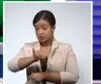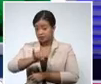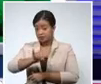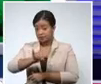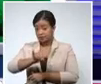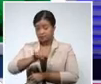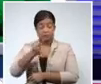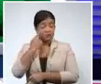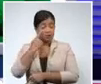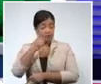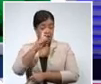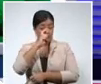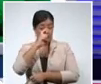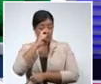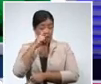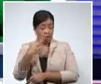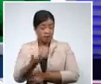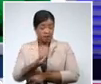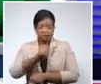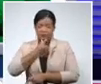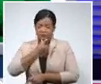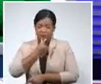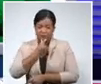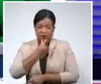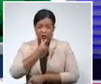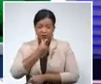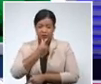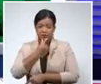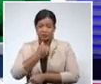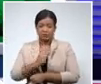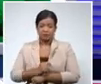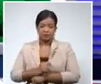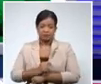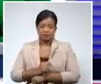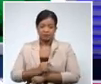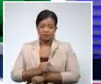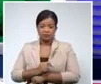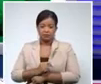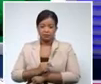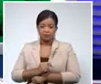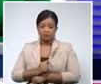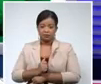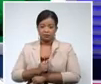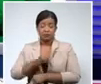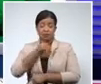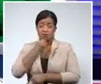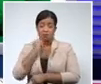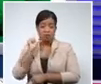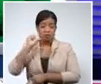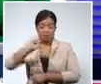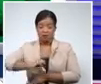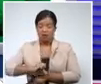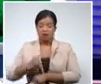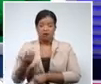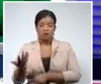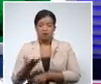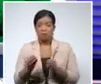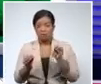muy avanzadas y de mal pronóstico cuando lamentablemente adquiere la